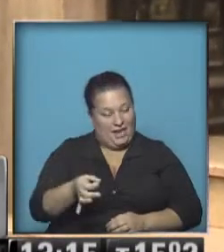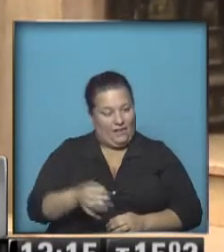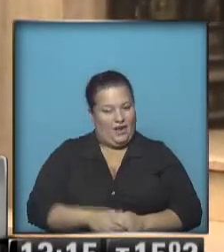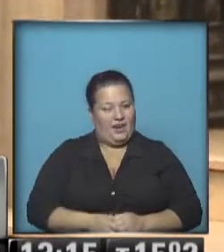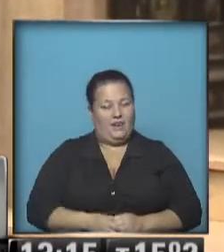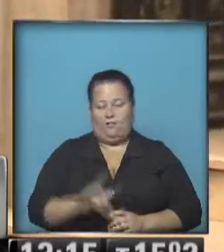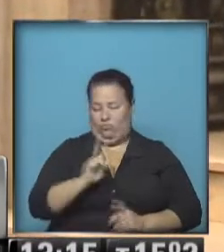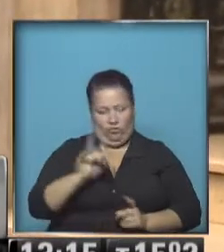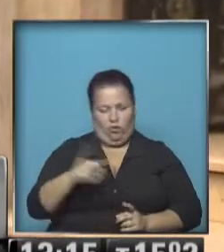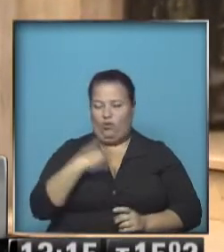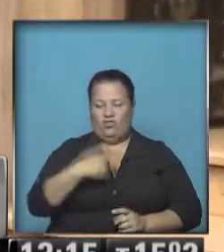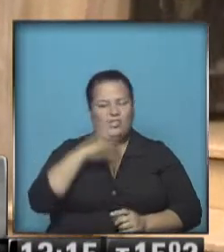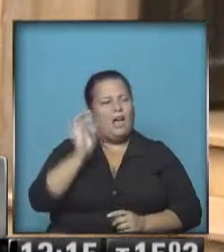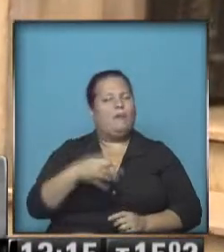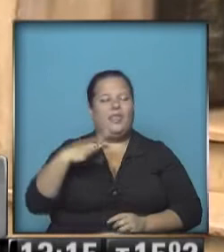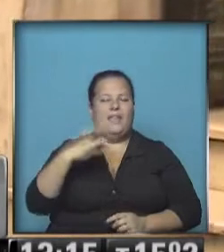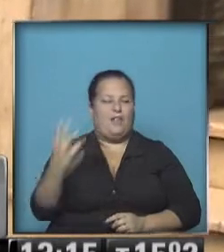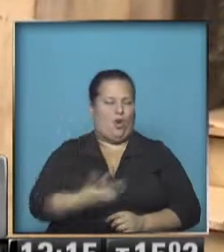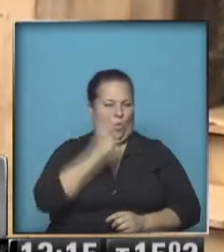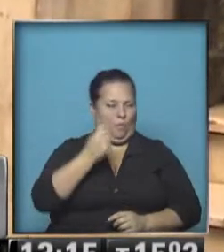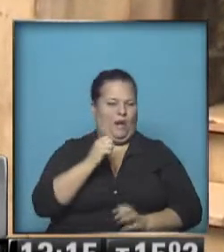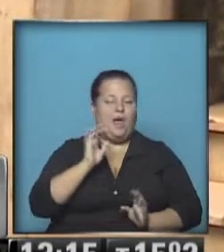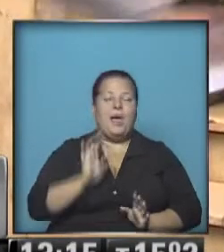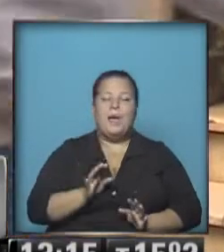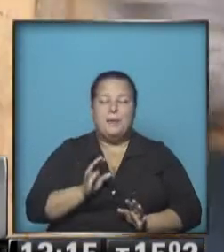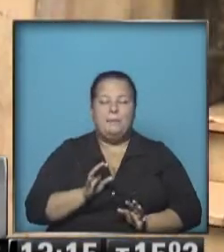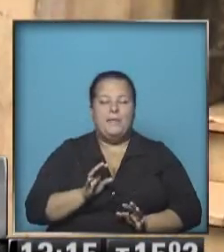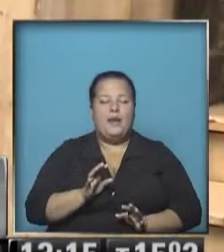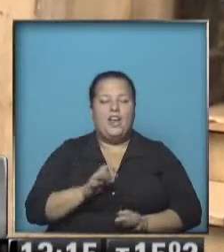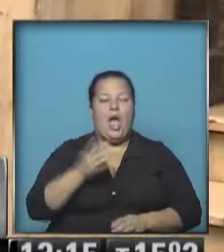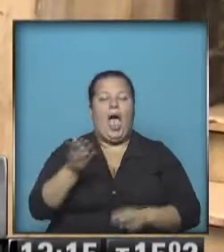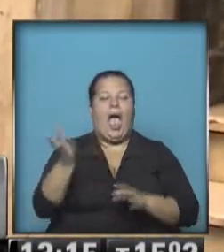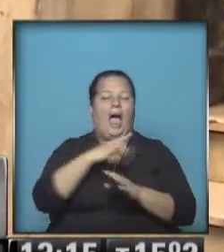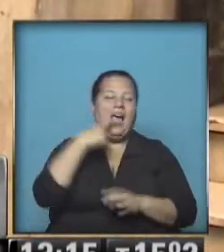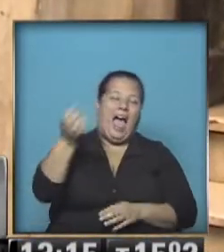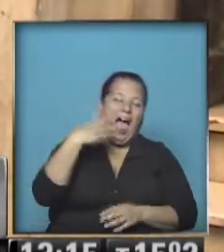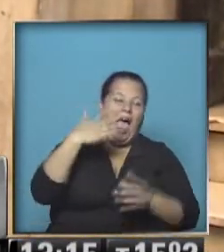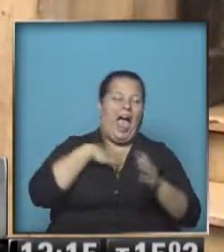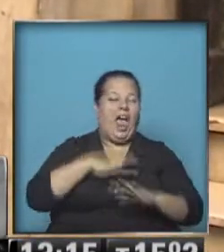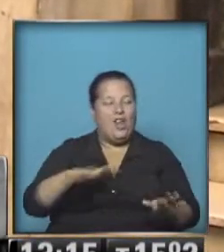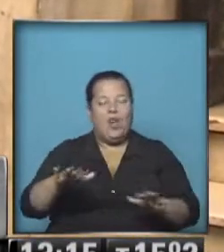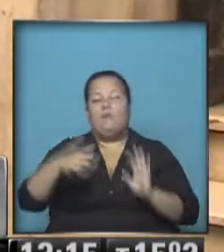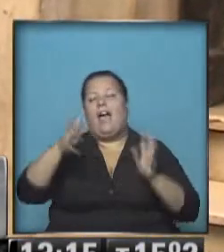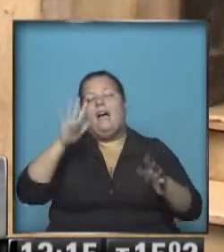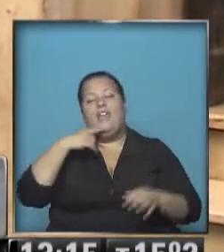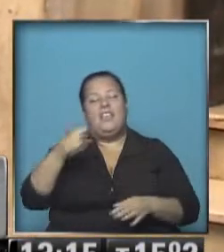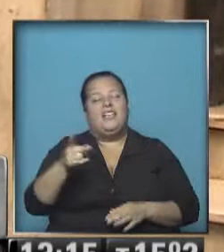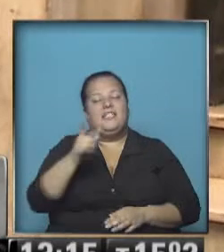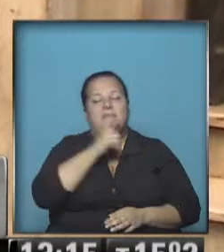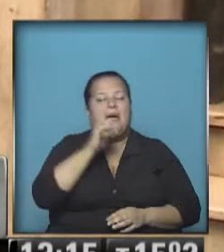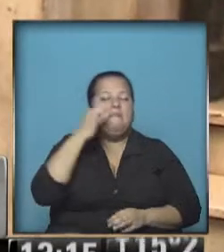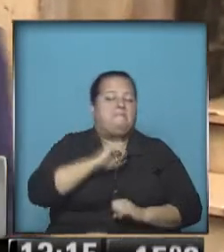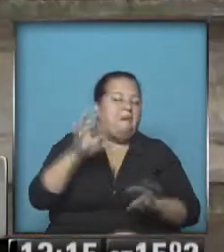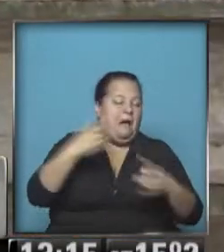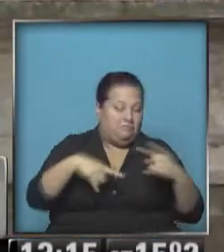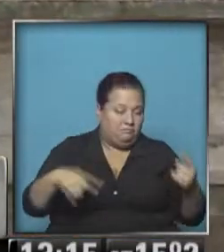Sepan que no, que nosotros entendemos que hay que recuperarlas, pero que antes de la crítica de algún alumno que quizás en algún momento diga que le parece mal o lo que